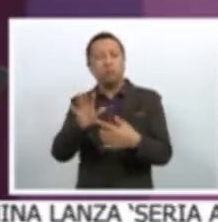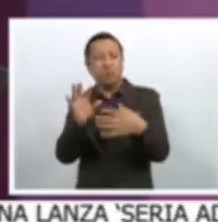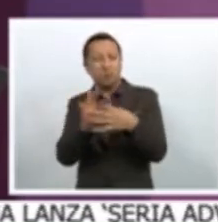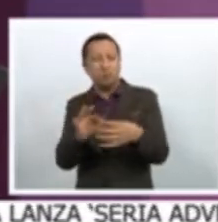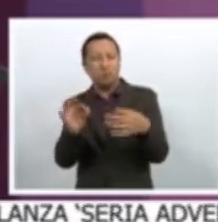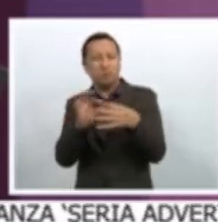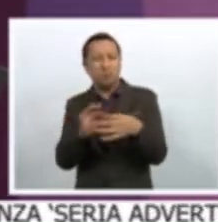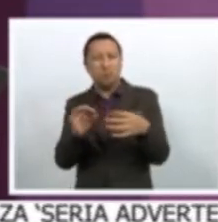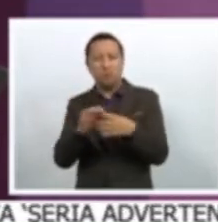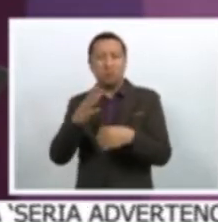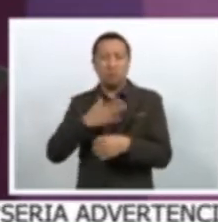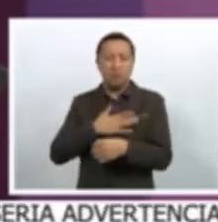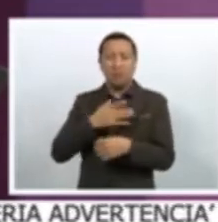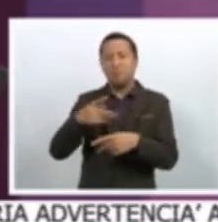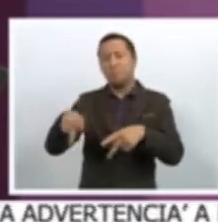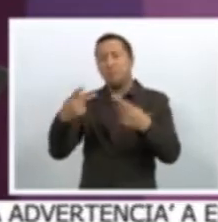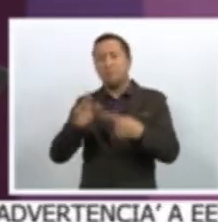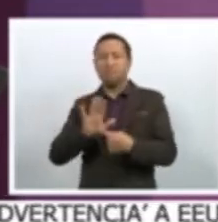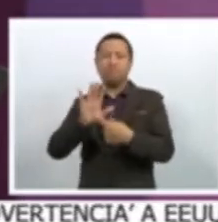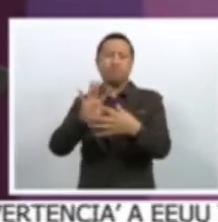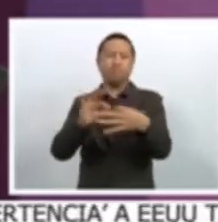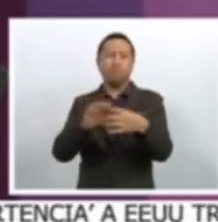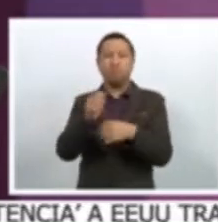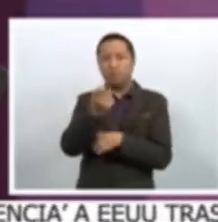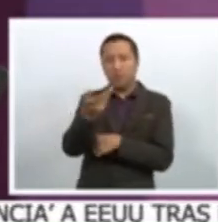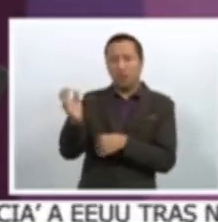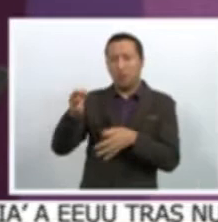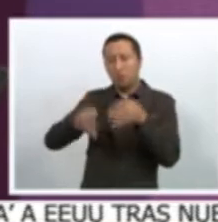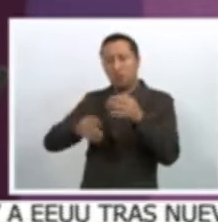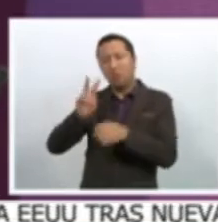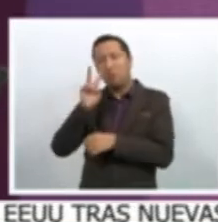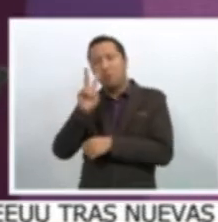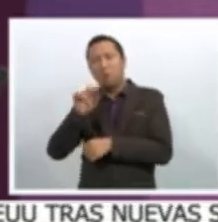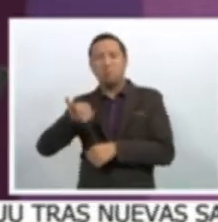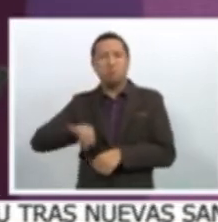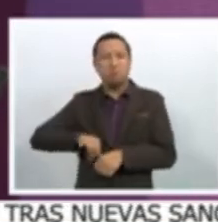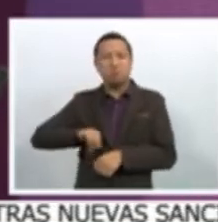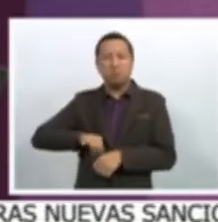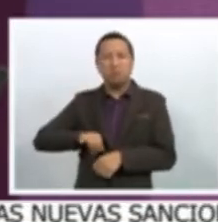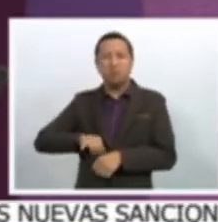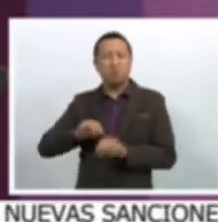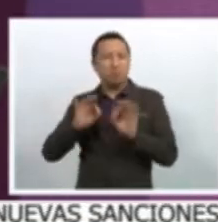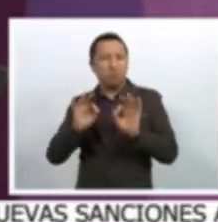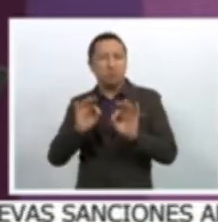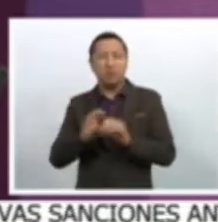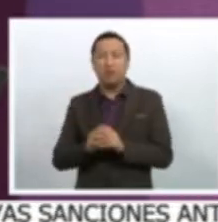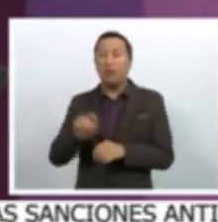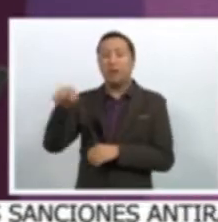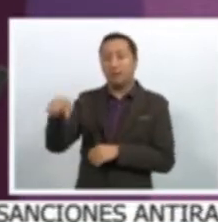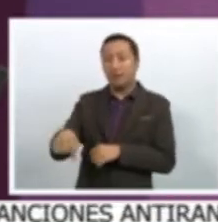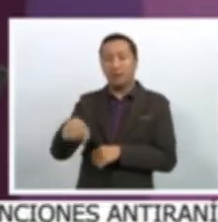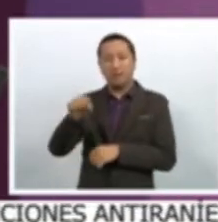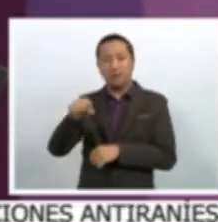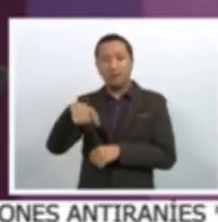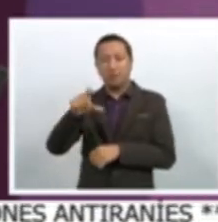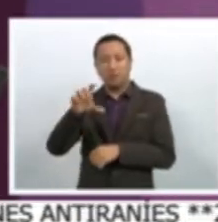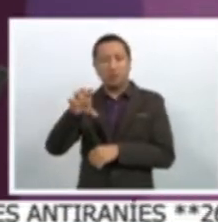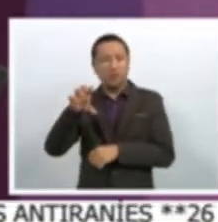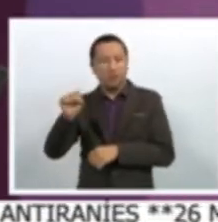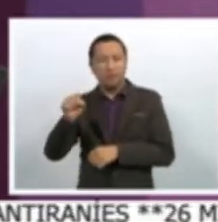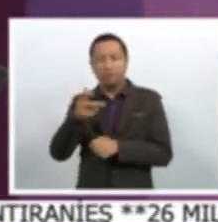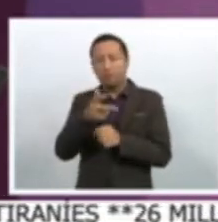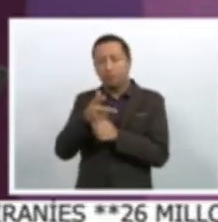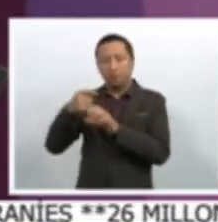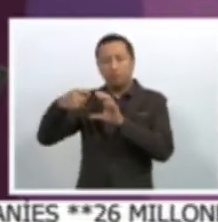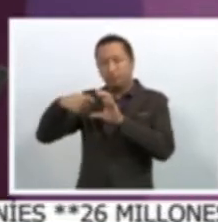al jurado de que tu proyecto es el mejor. Entonces va a haber un panel que de hecho aquí en el SQCS vamos a estar grabando las finales para poderlas transmitir, para que